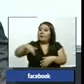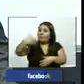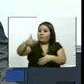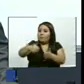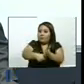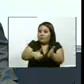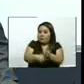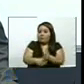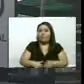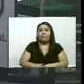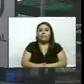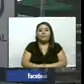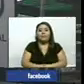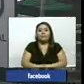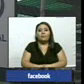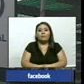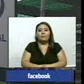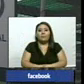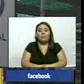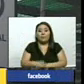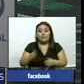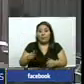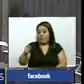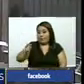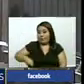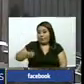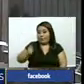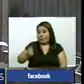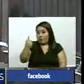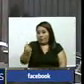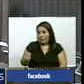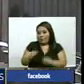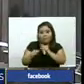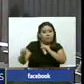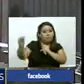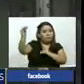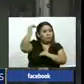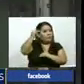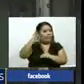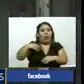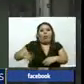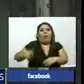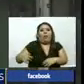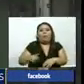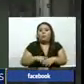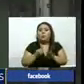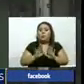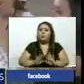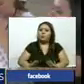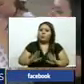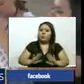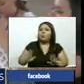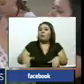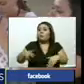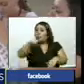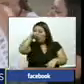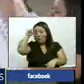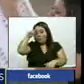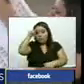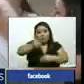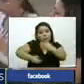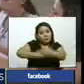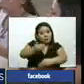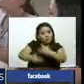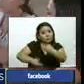en ese año. Los magistrados no quieren dejar para última hora su trabajo de cara a las elecciones municipales